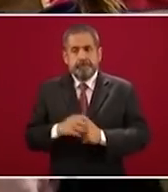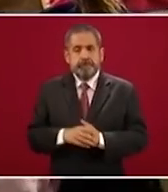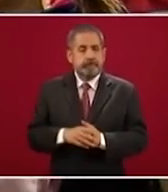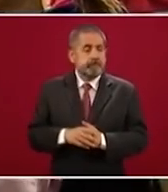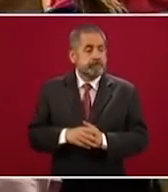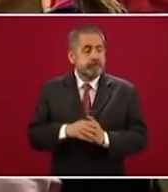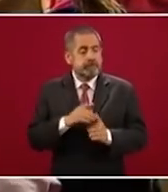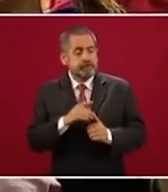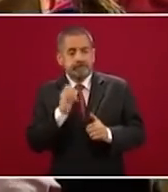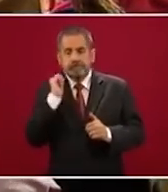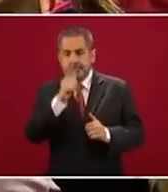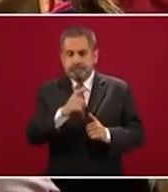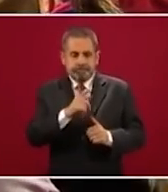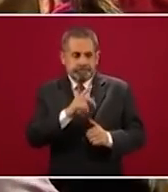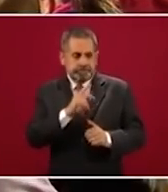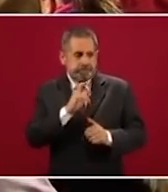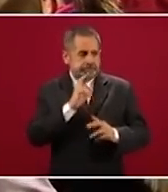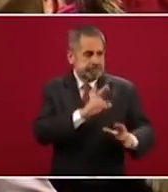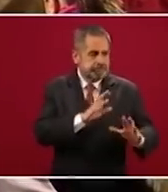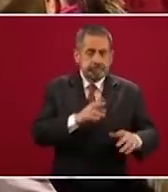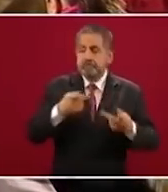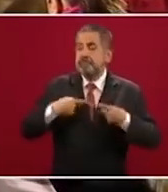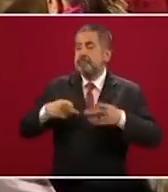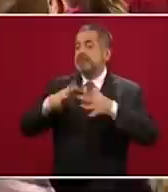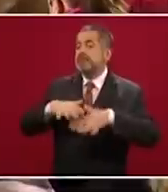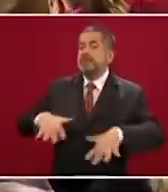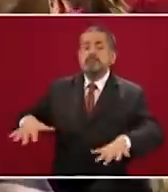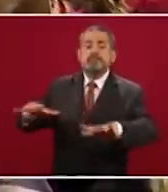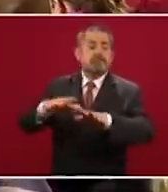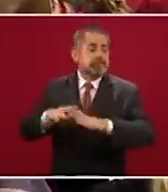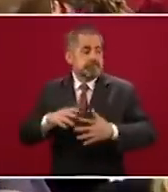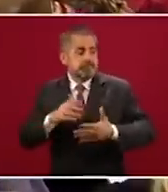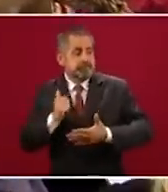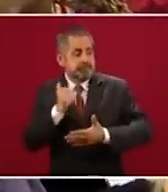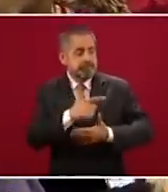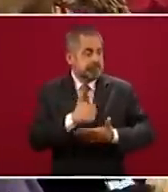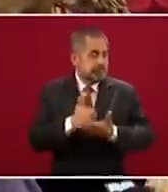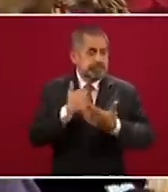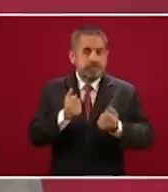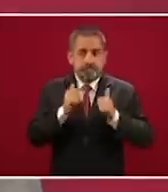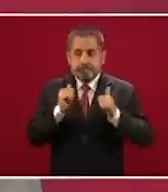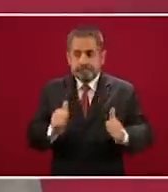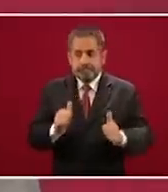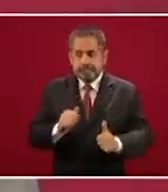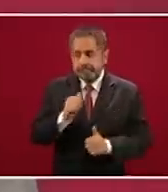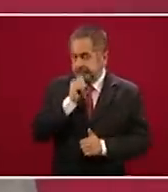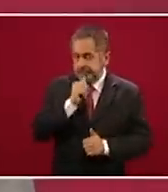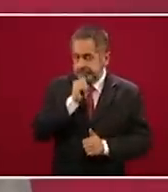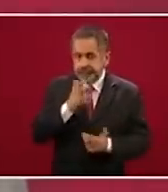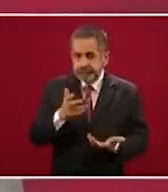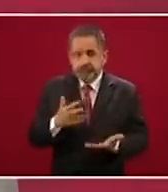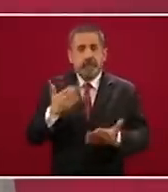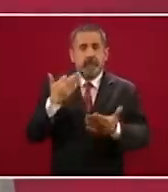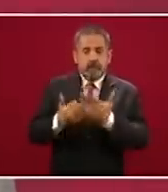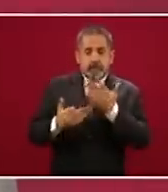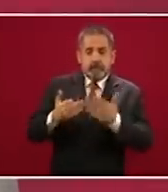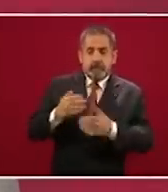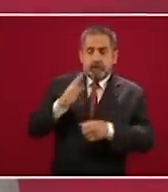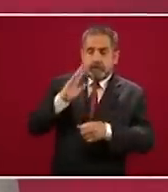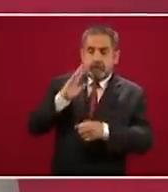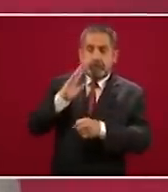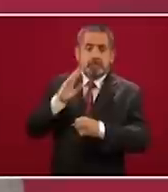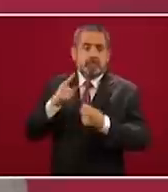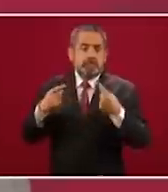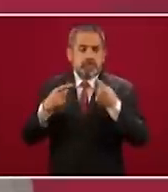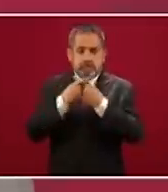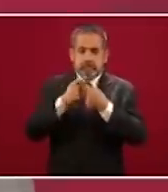de respuesta, particularmente de la sociedad, no se encontrara con el alineamiento de voluntades